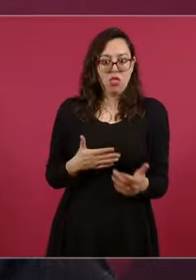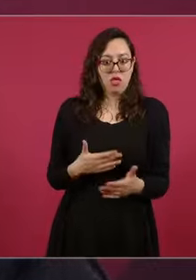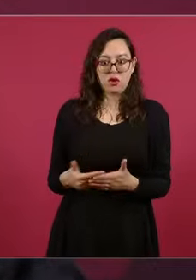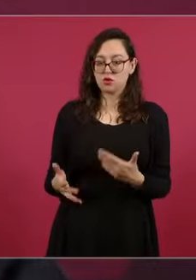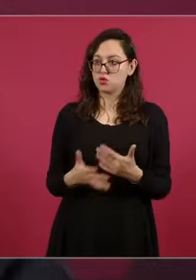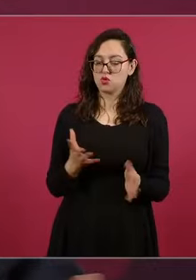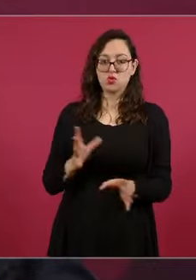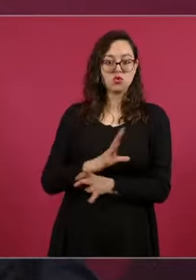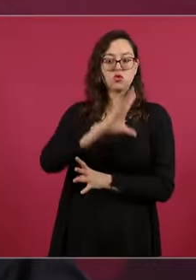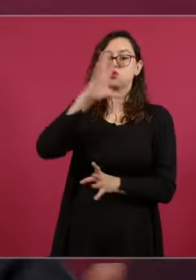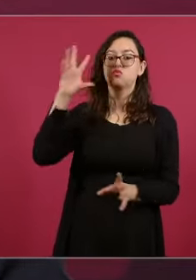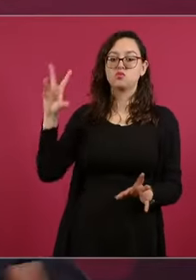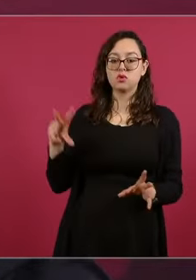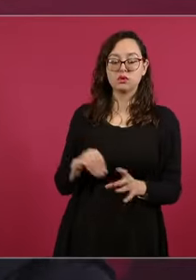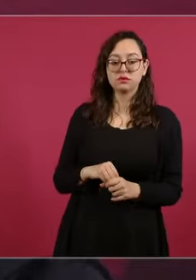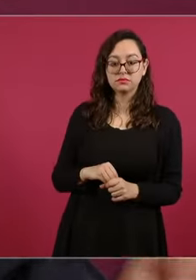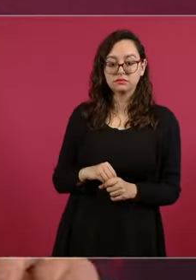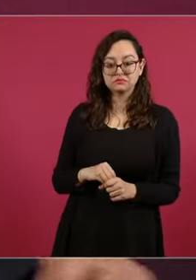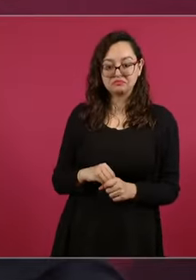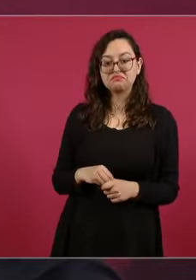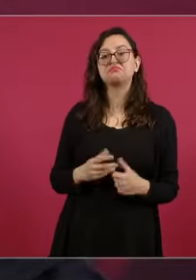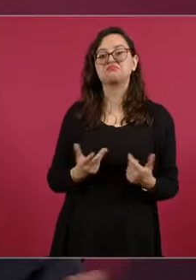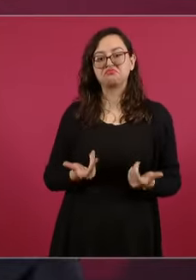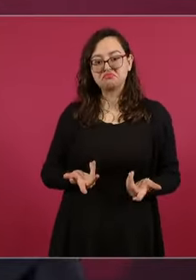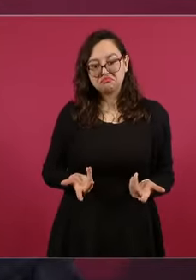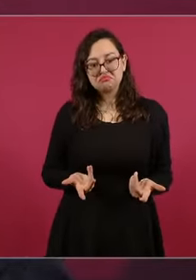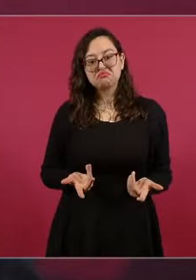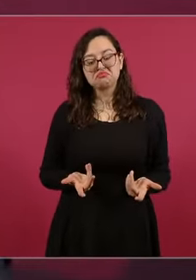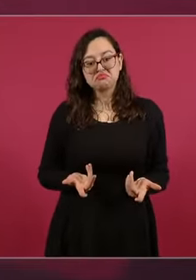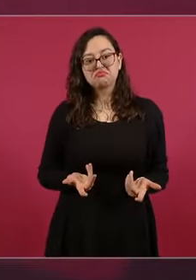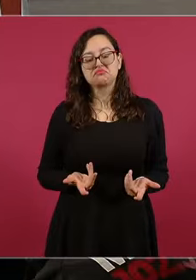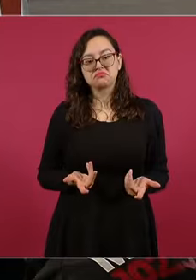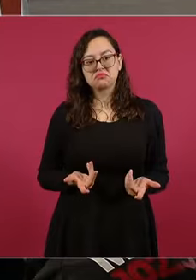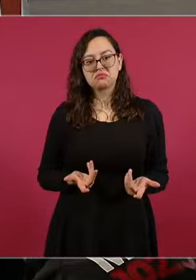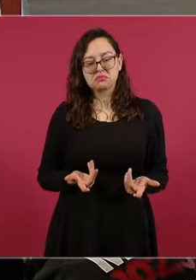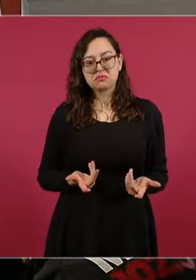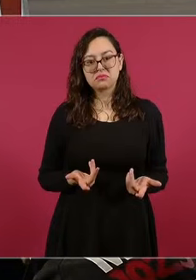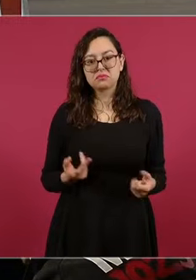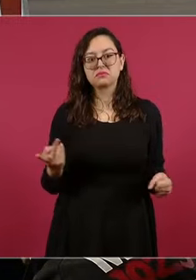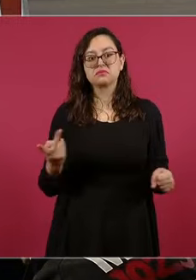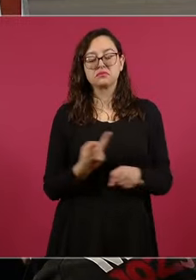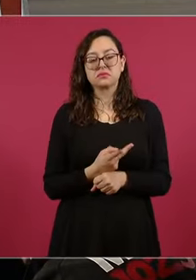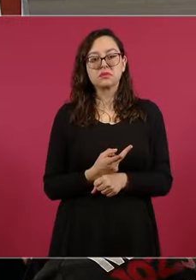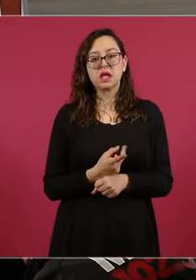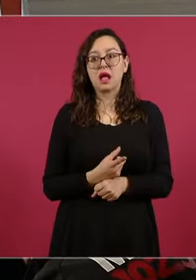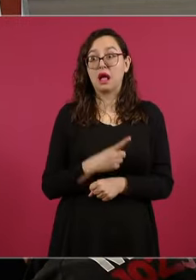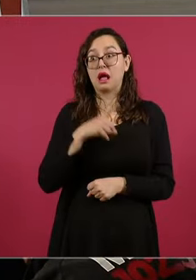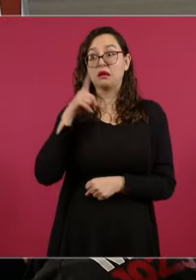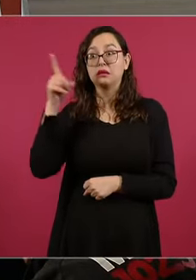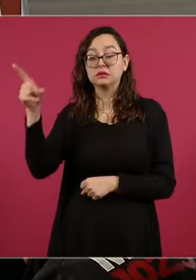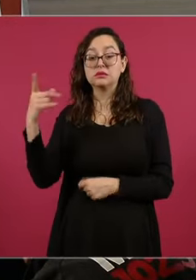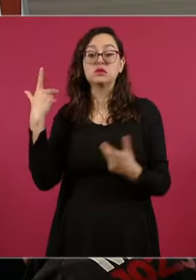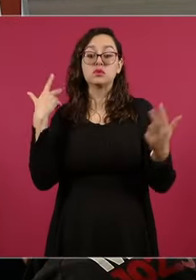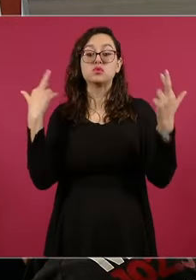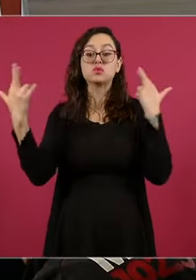se advierte. Y entonces empezaba a sonar una alarma.